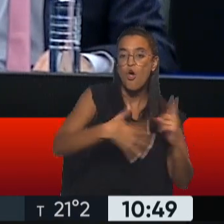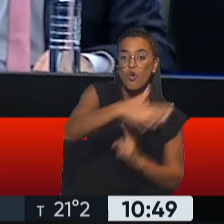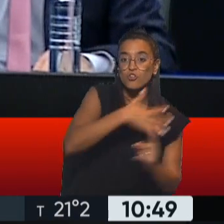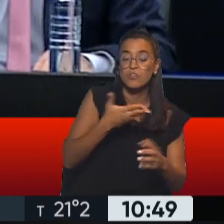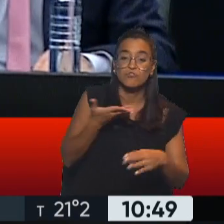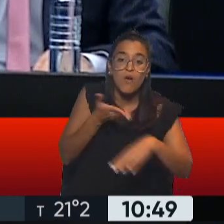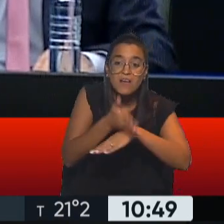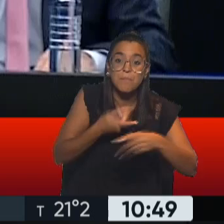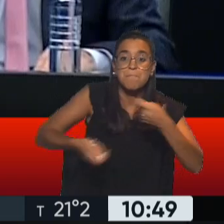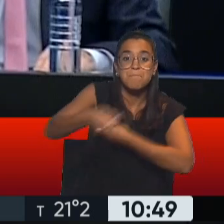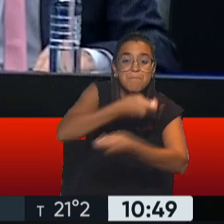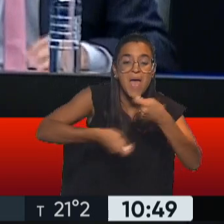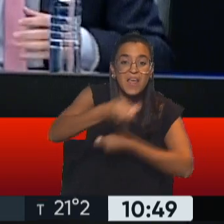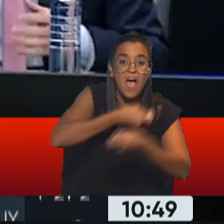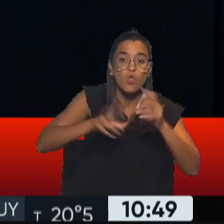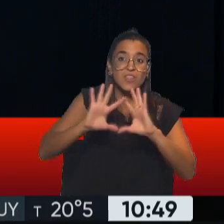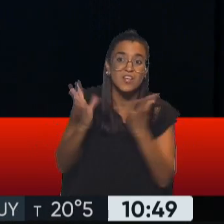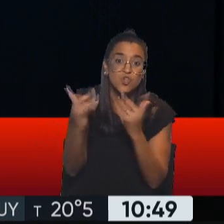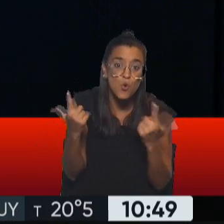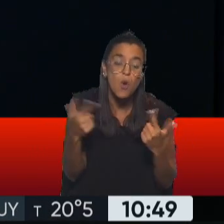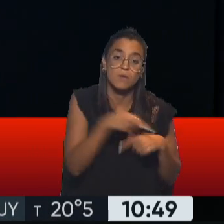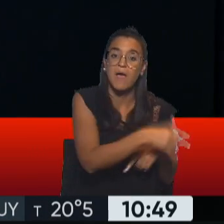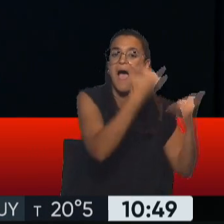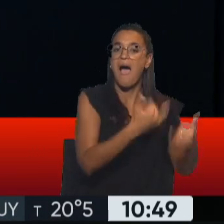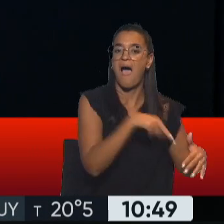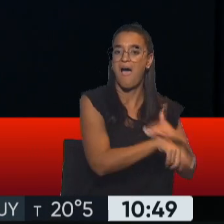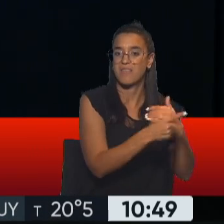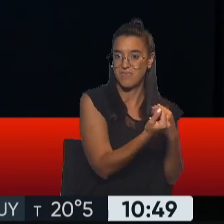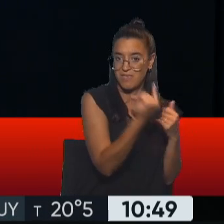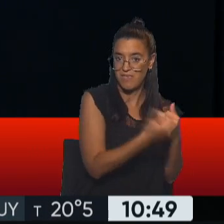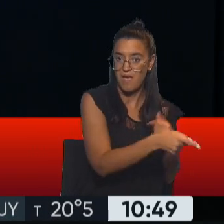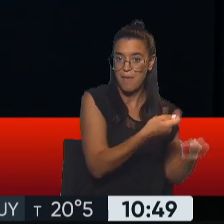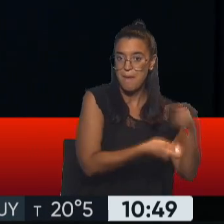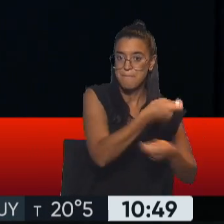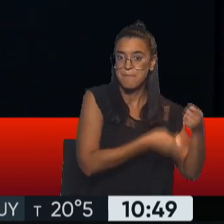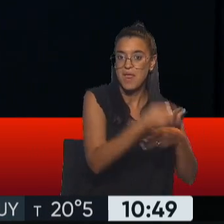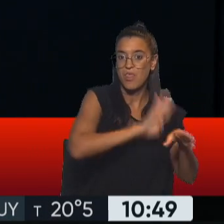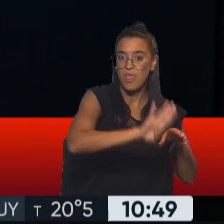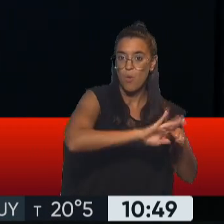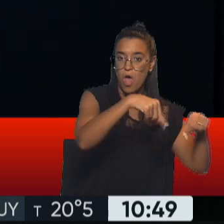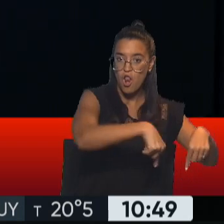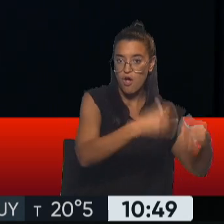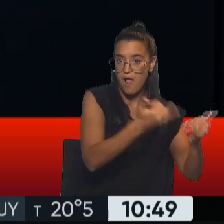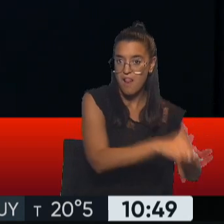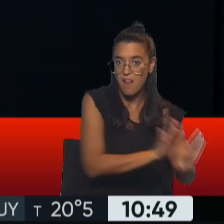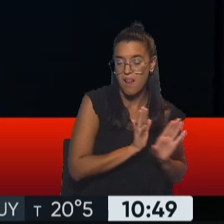hay acceso al mercado de crédito internacional, se contó con acceso al mercado de deuda local.